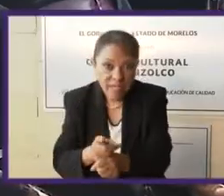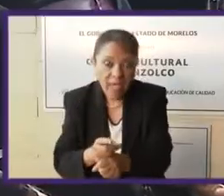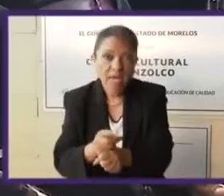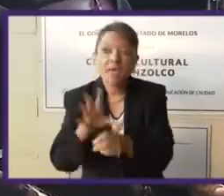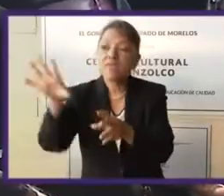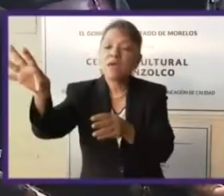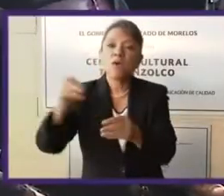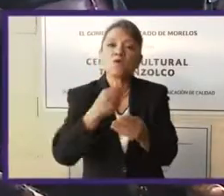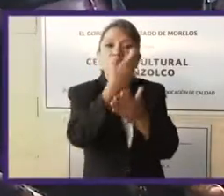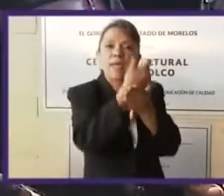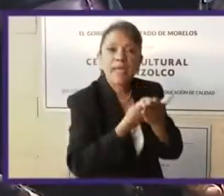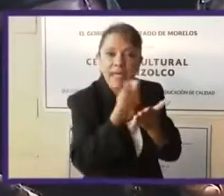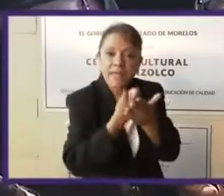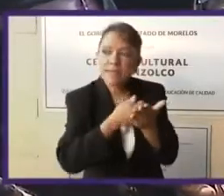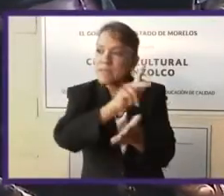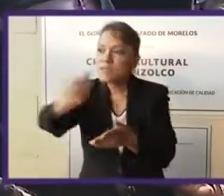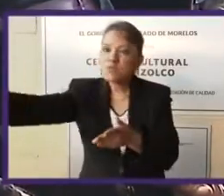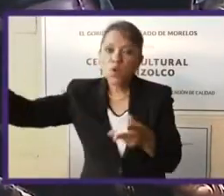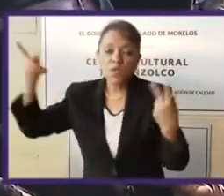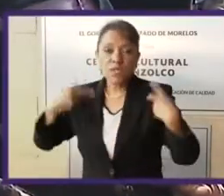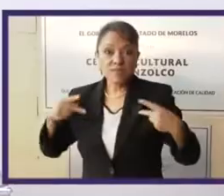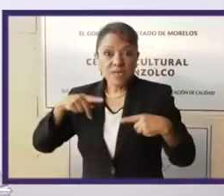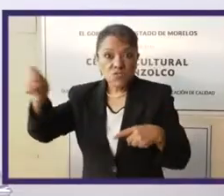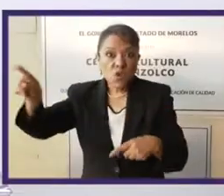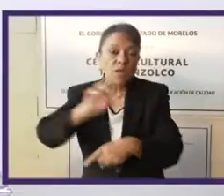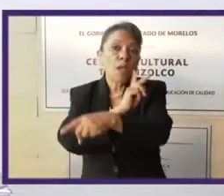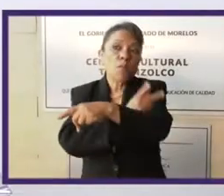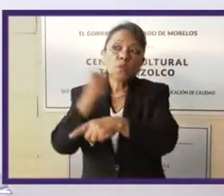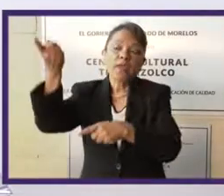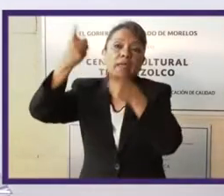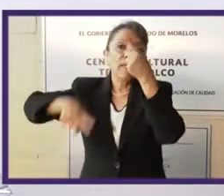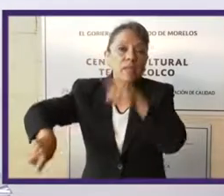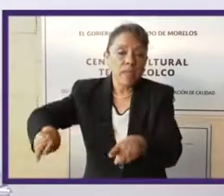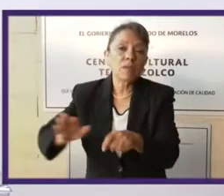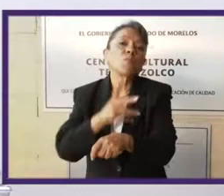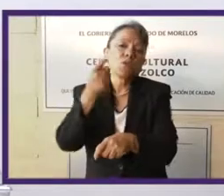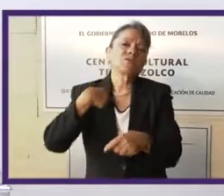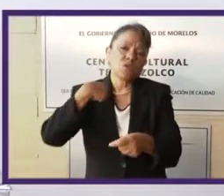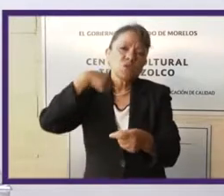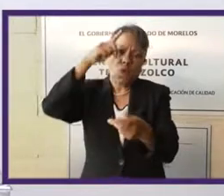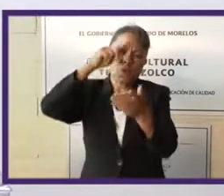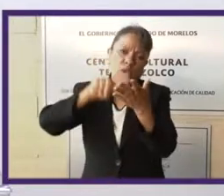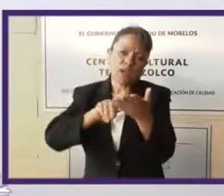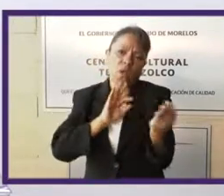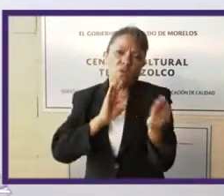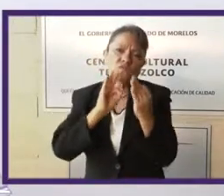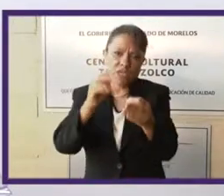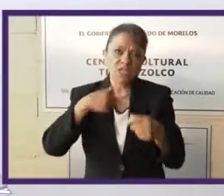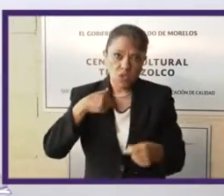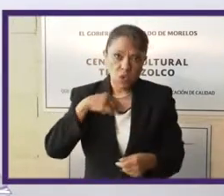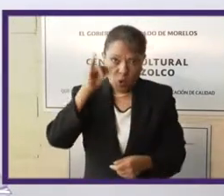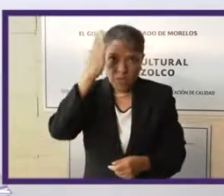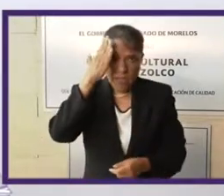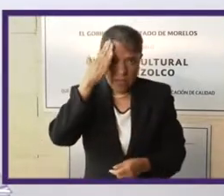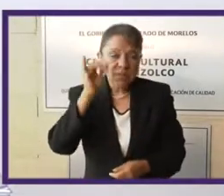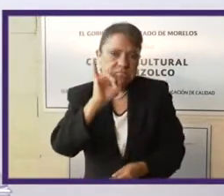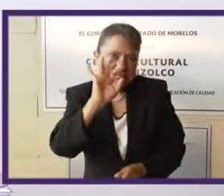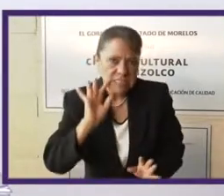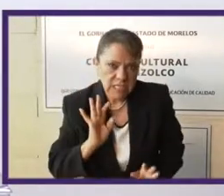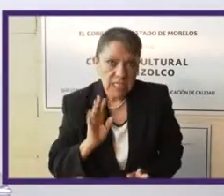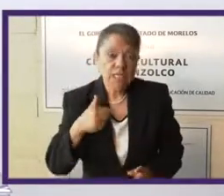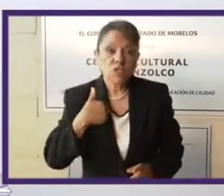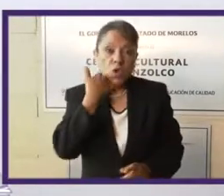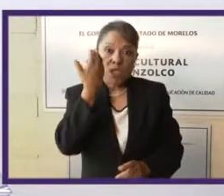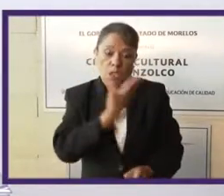regresarle el poder a la gente por eso creo en el frente y yo quiero encabezar el frente claro que sí y quiero ser